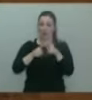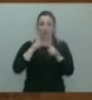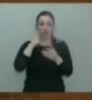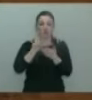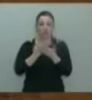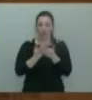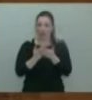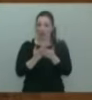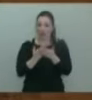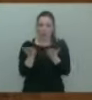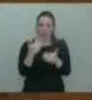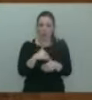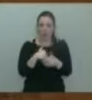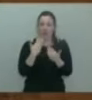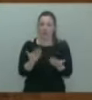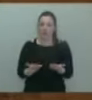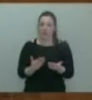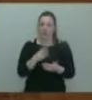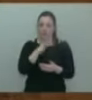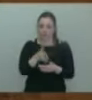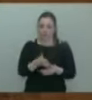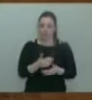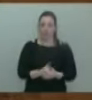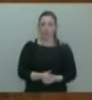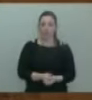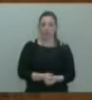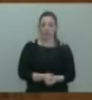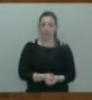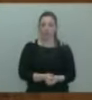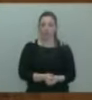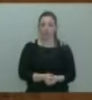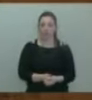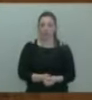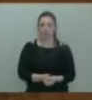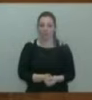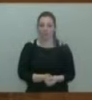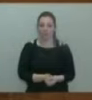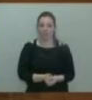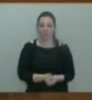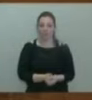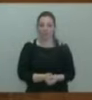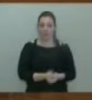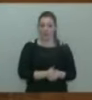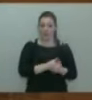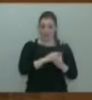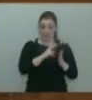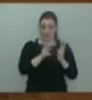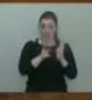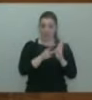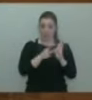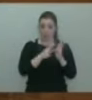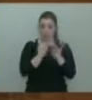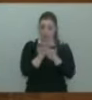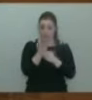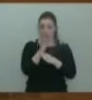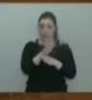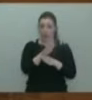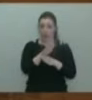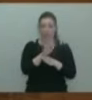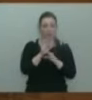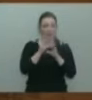modo. Por lo tanto, el segundo punto de la moción lo que busca es